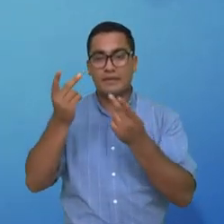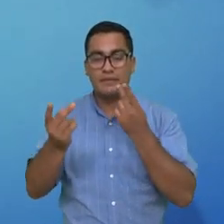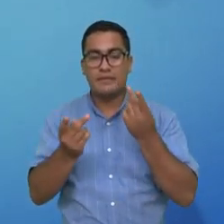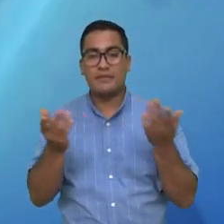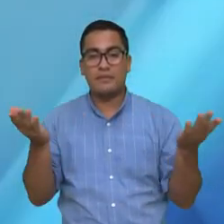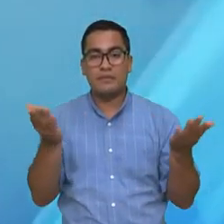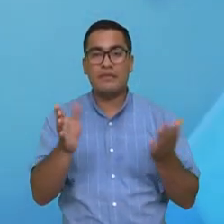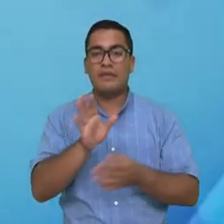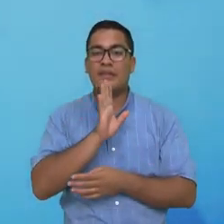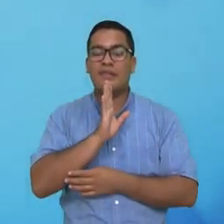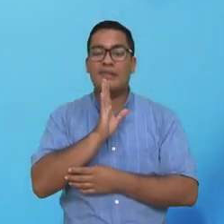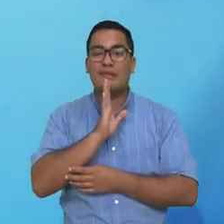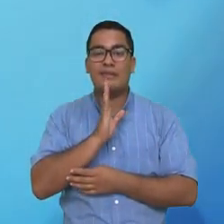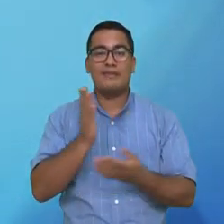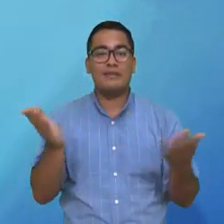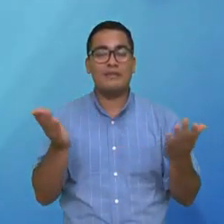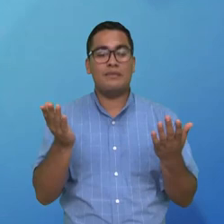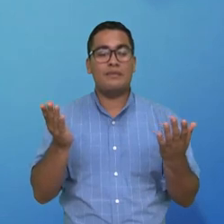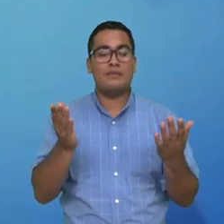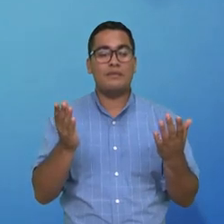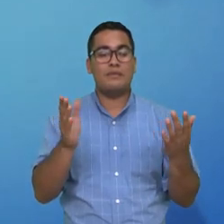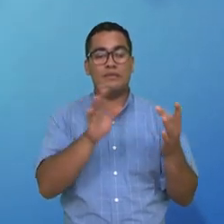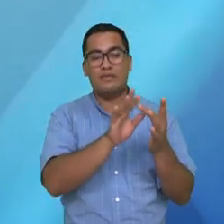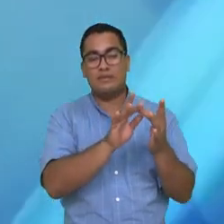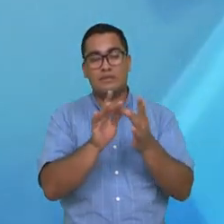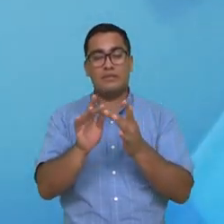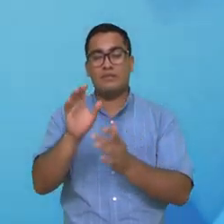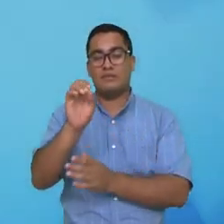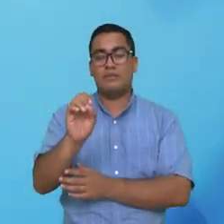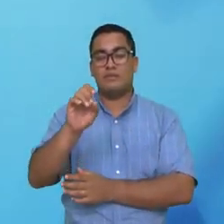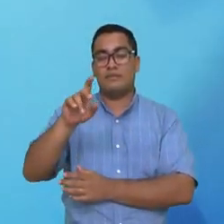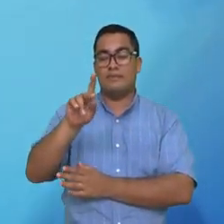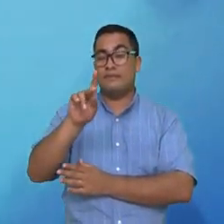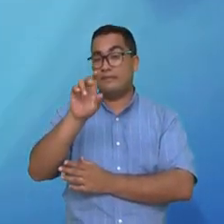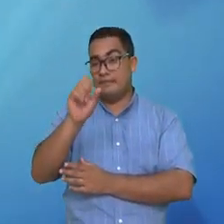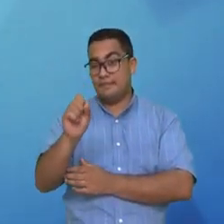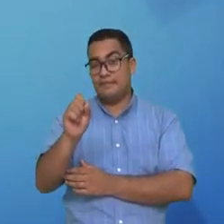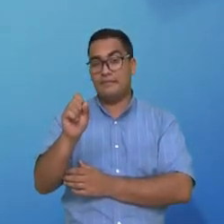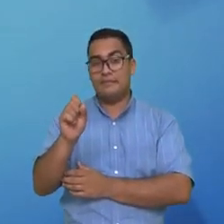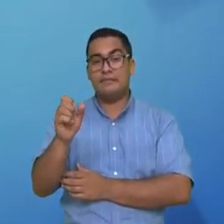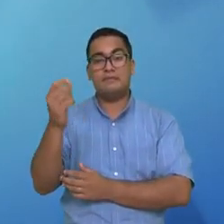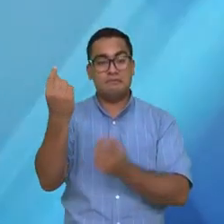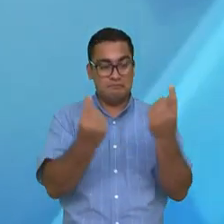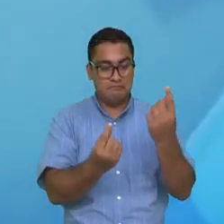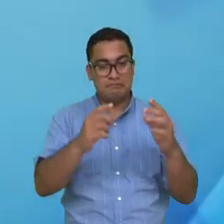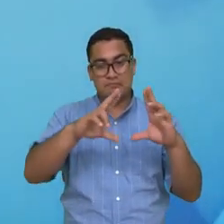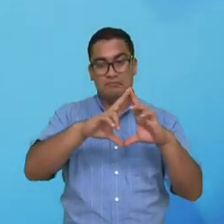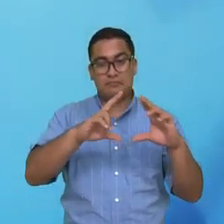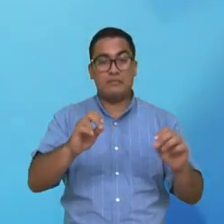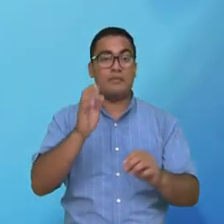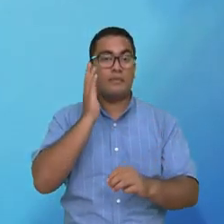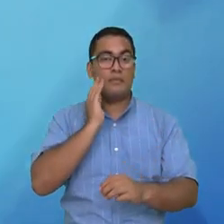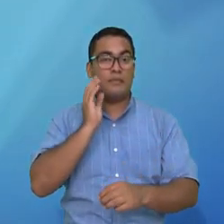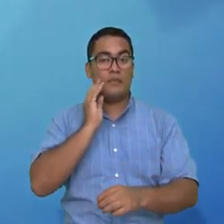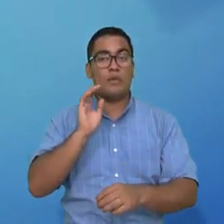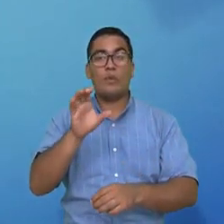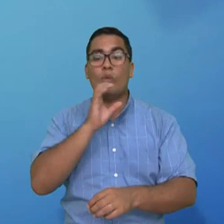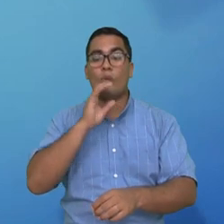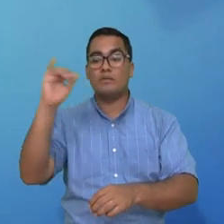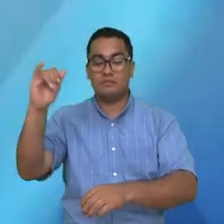Estamos hablando también de los especialistas de la OPS que están en Nicaragua, de los expertos cubanos,